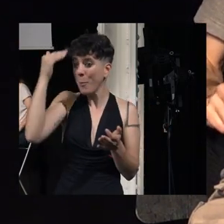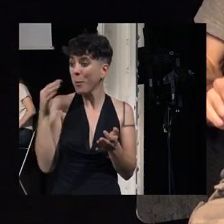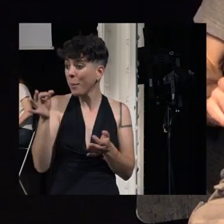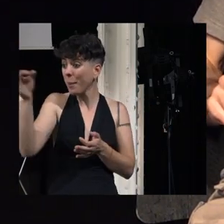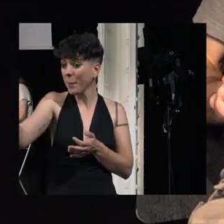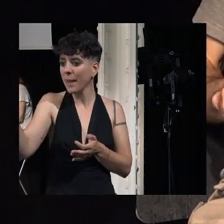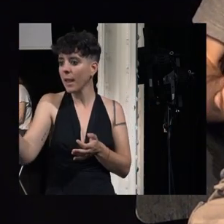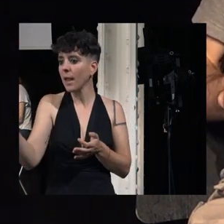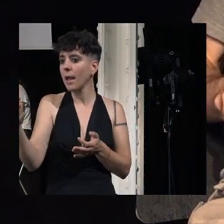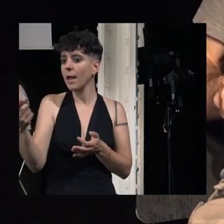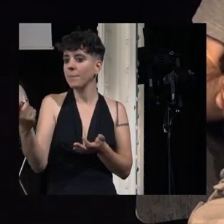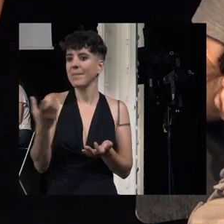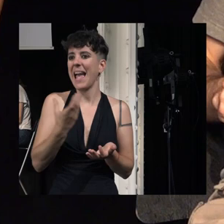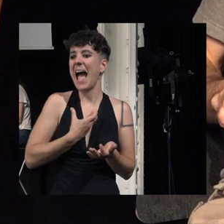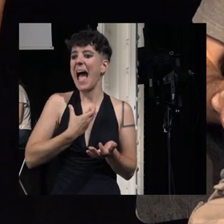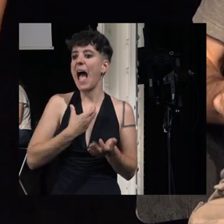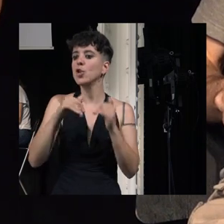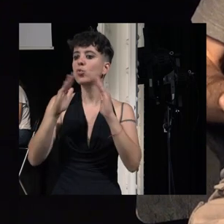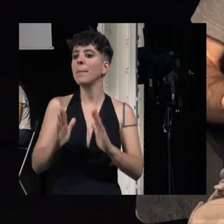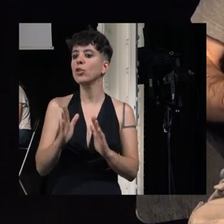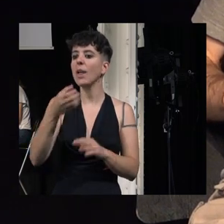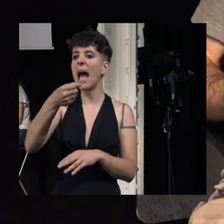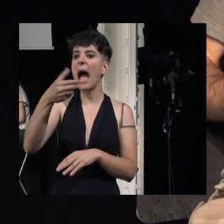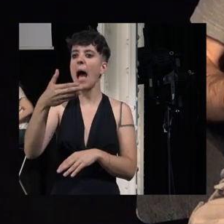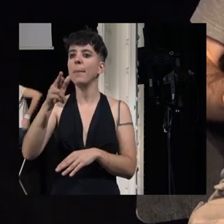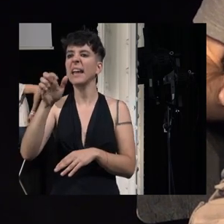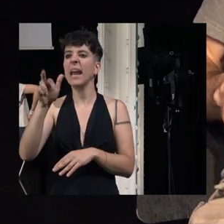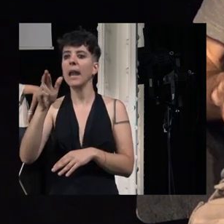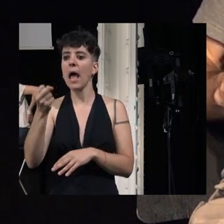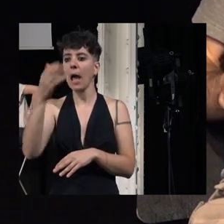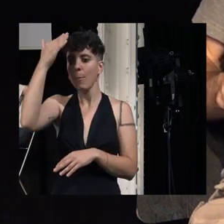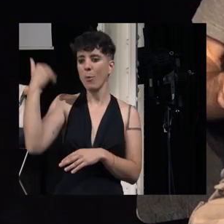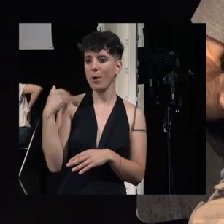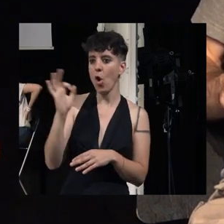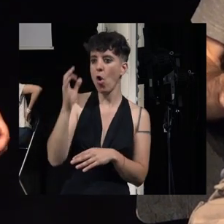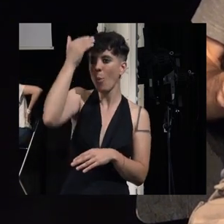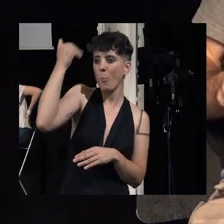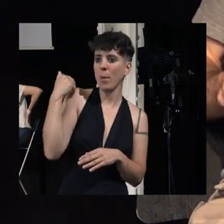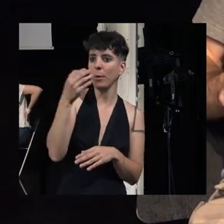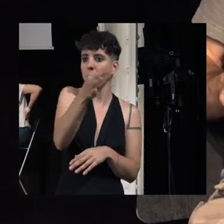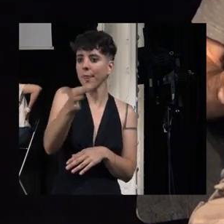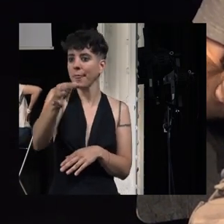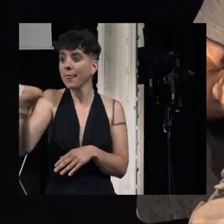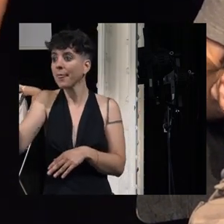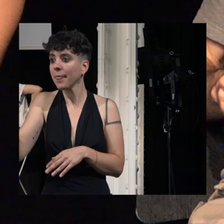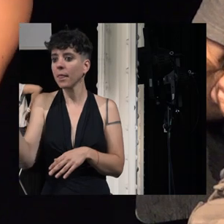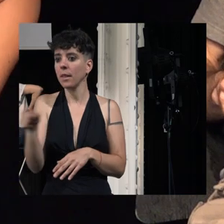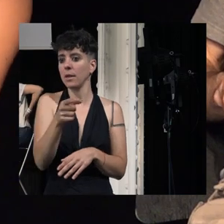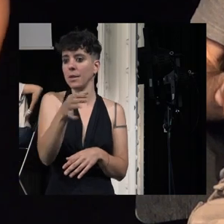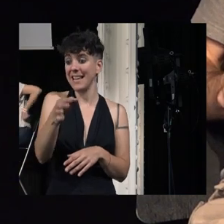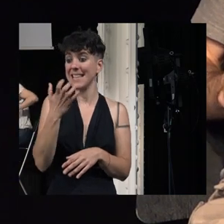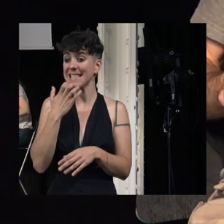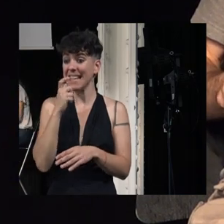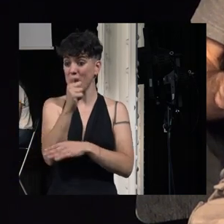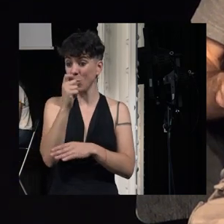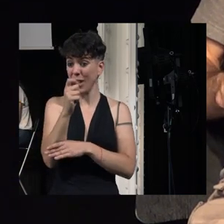pero no, ¿qué pasa con el Ayuntamiento de Abrera? ¿Qué pasa con San Quirze del Vallés? Pues sí, si se cargan las